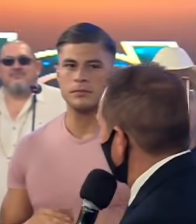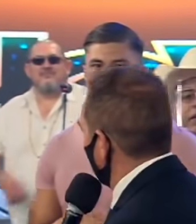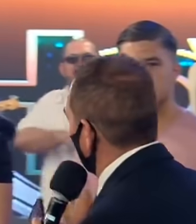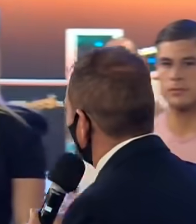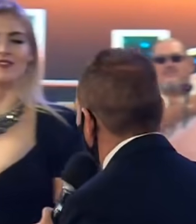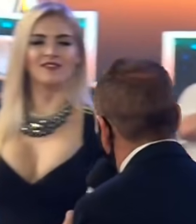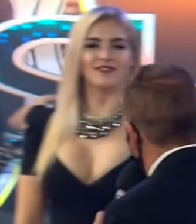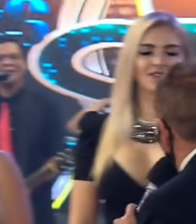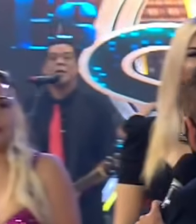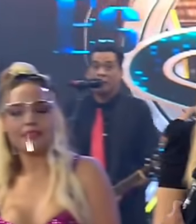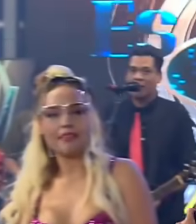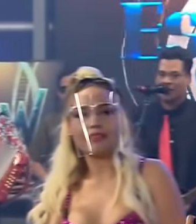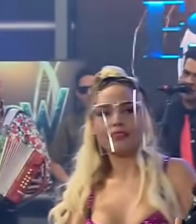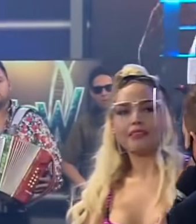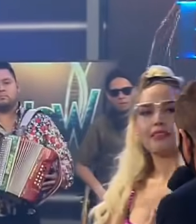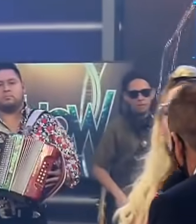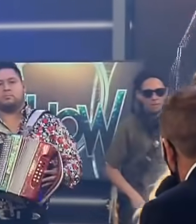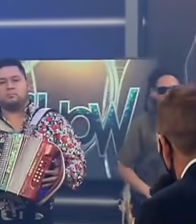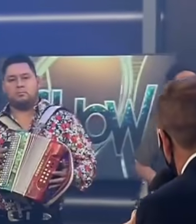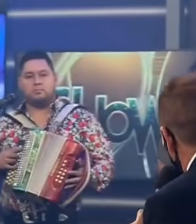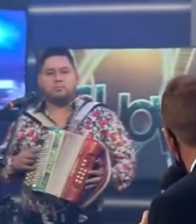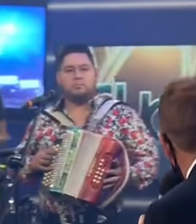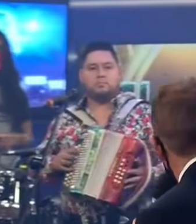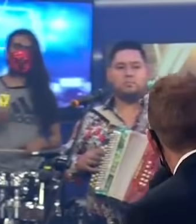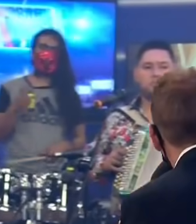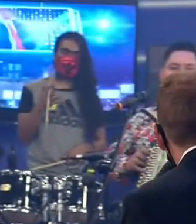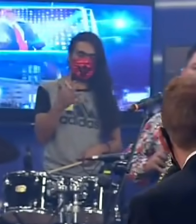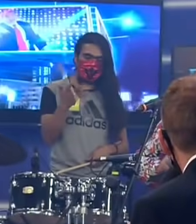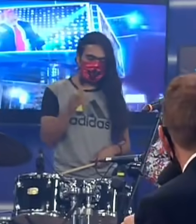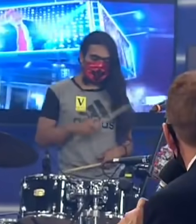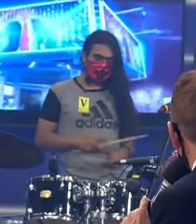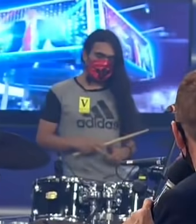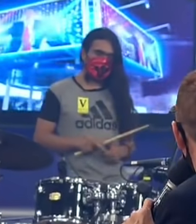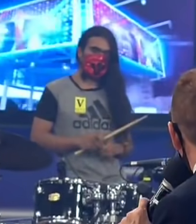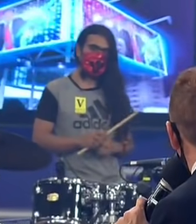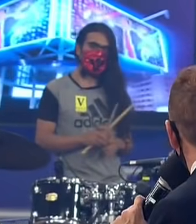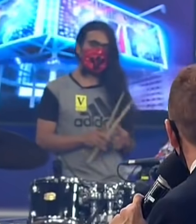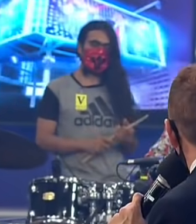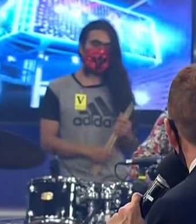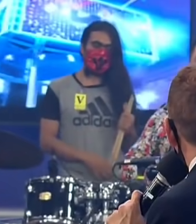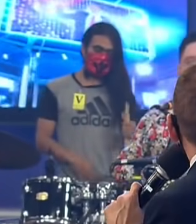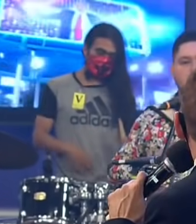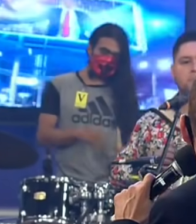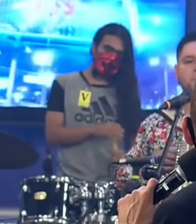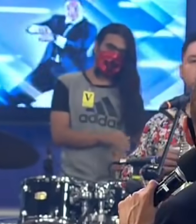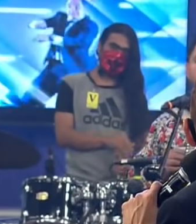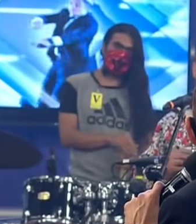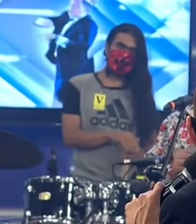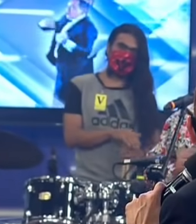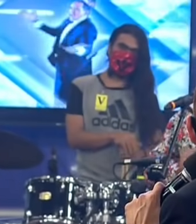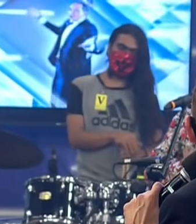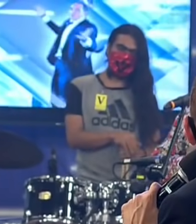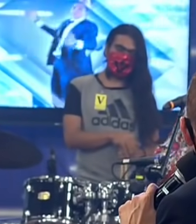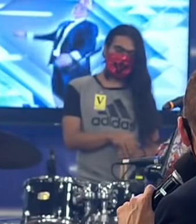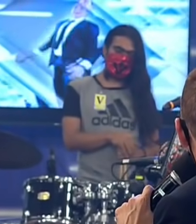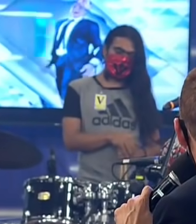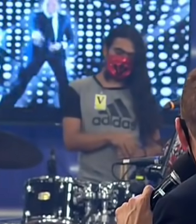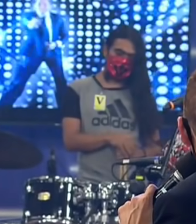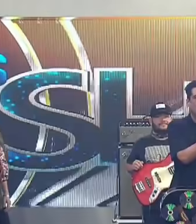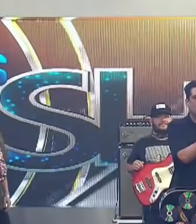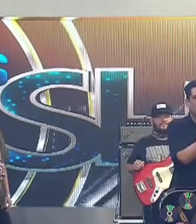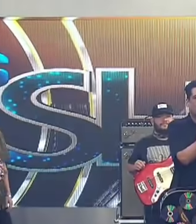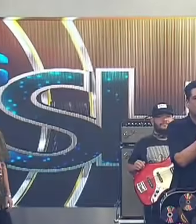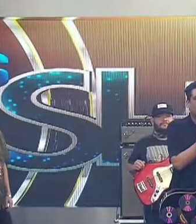gracias a mis amigos de la Verbena Popular, como siempre sensacionales. De verdad que nos alegran siempre que los